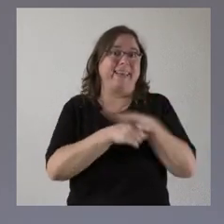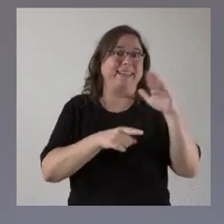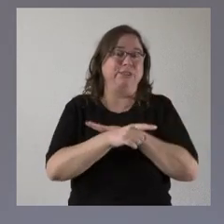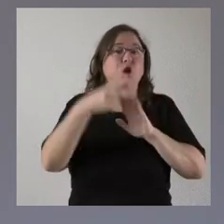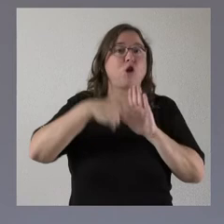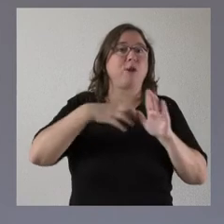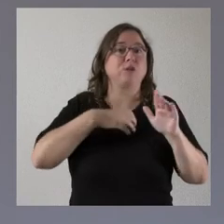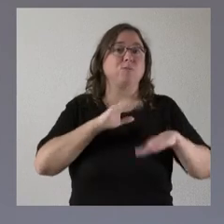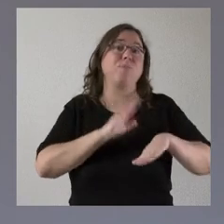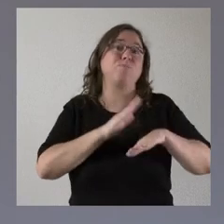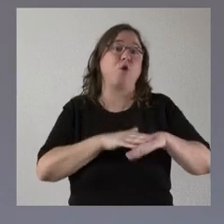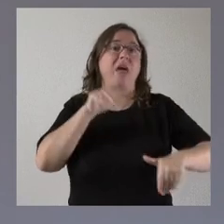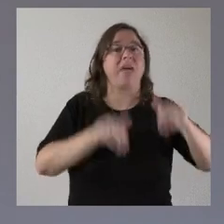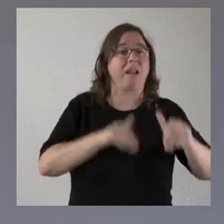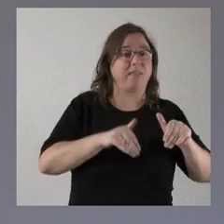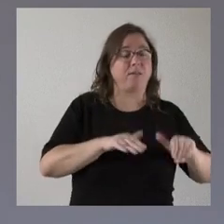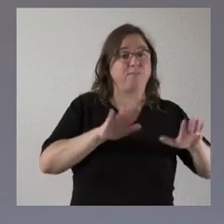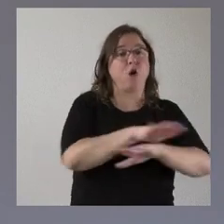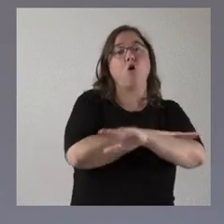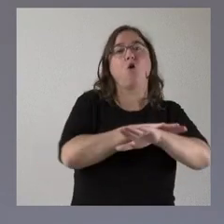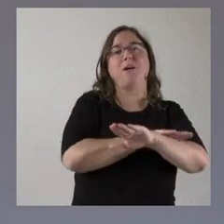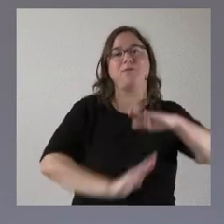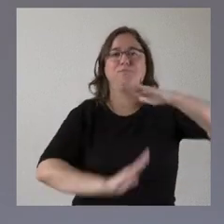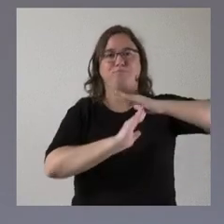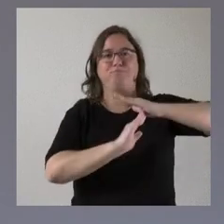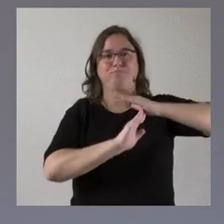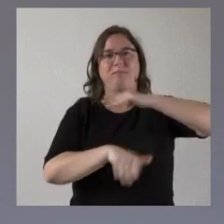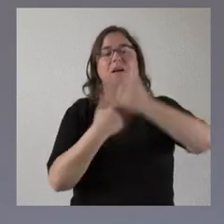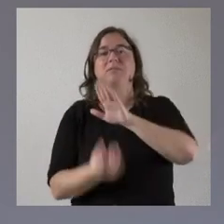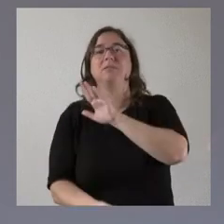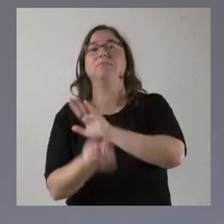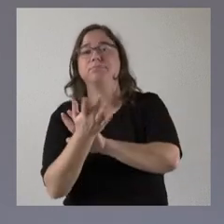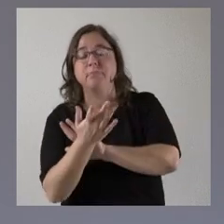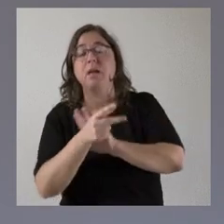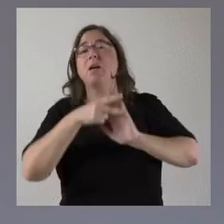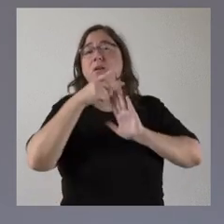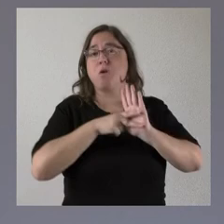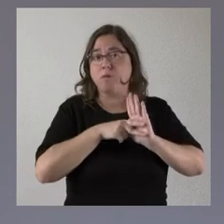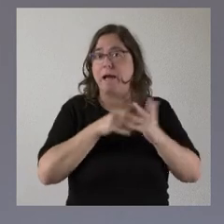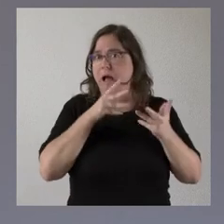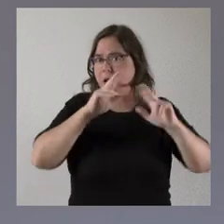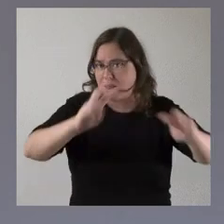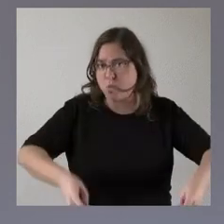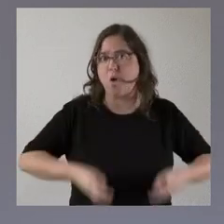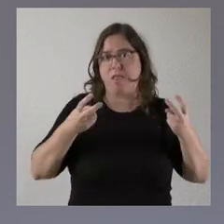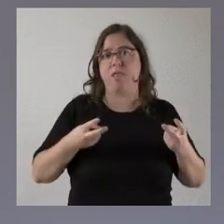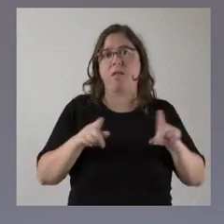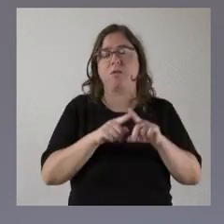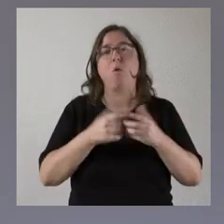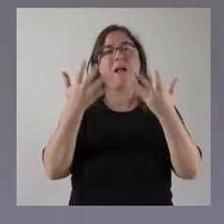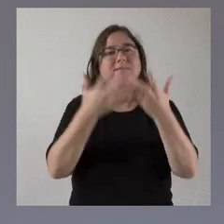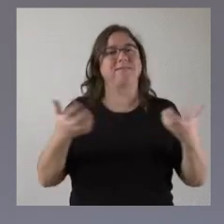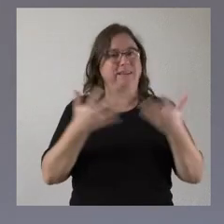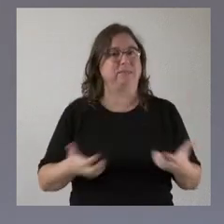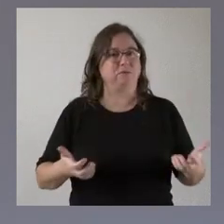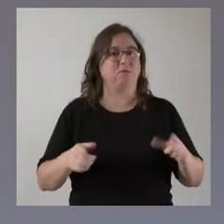normas hasta que no se ha vuelto a constituir el gobierno la norma se remitirá el se están actualizando el texto con